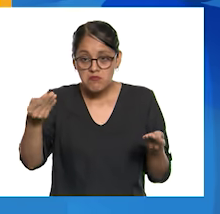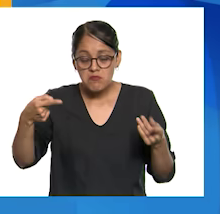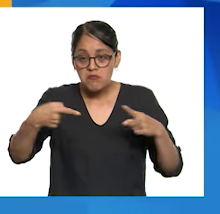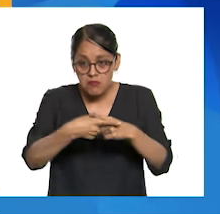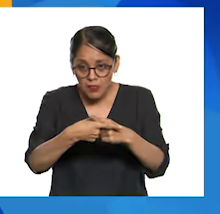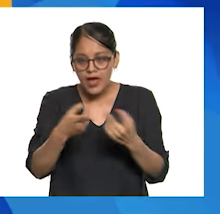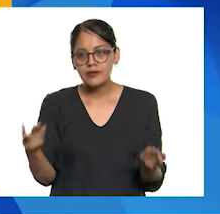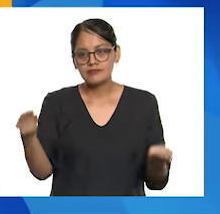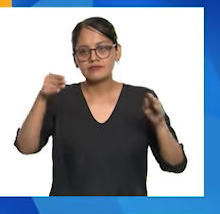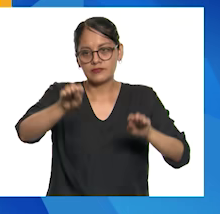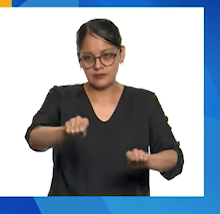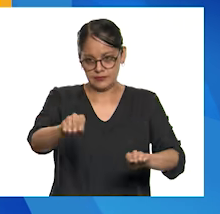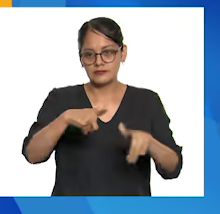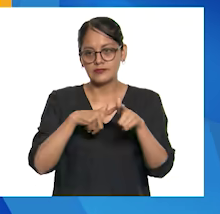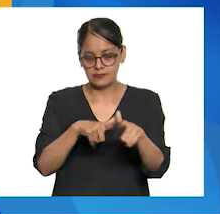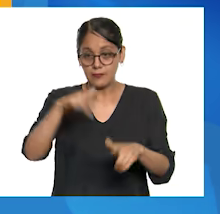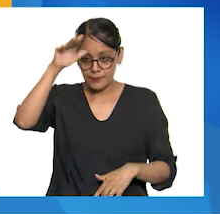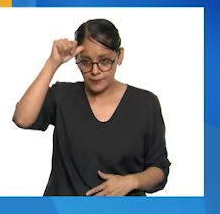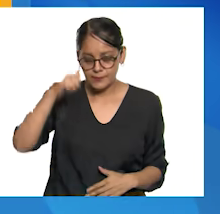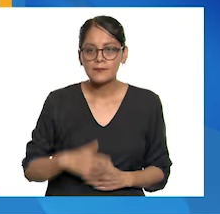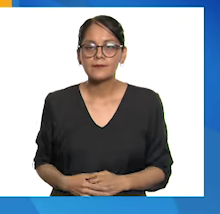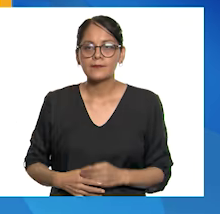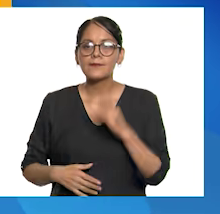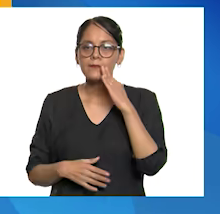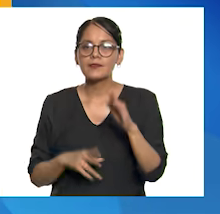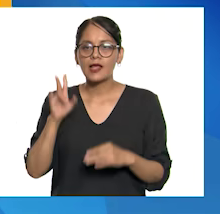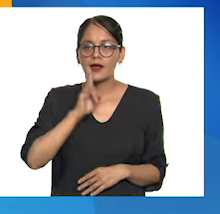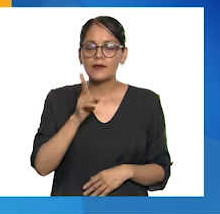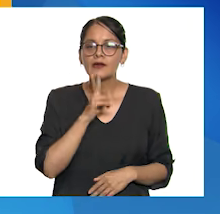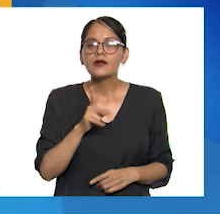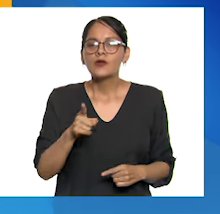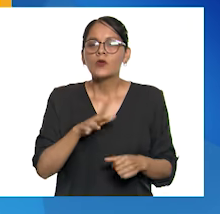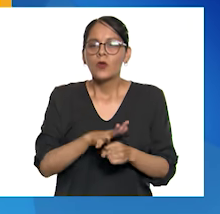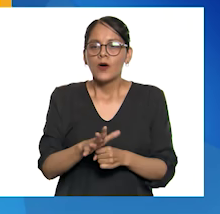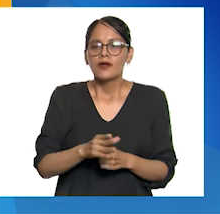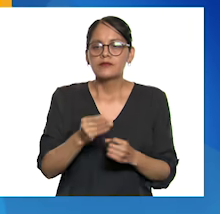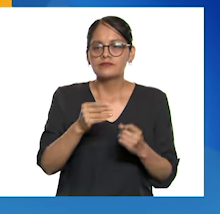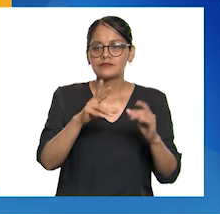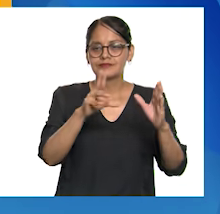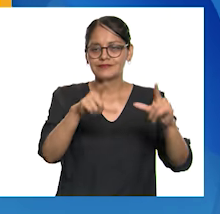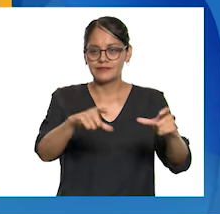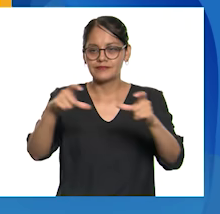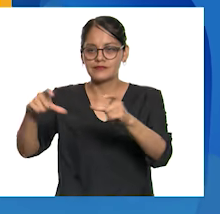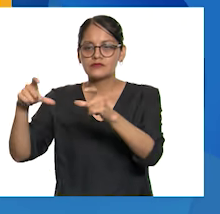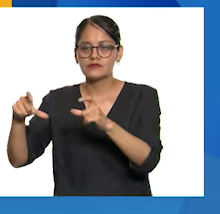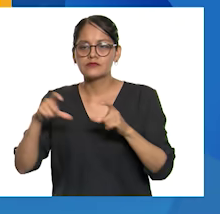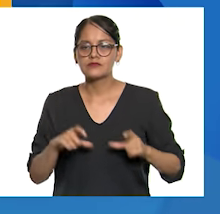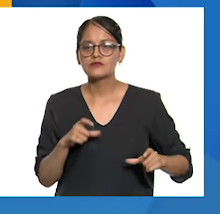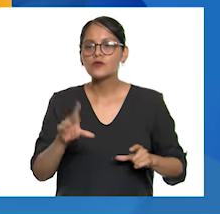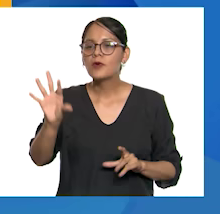lugar. Ok, sí, a ver. A ver, Ale, ¿qué pareja de tarjetas escoges?